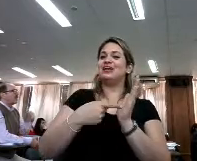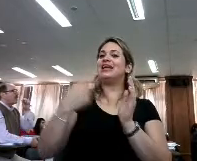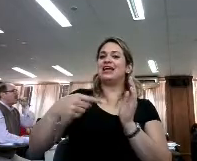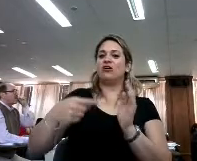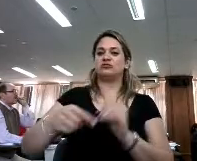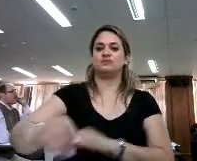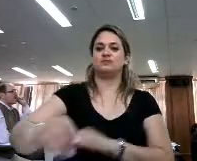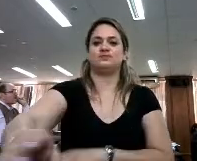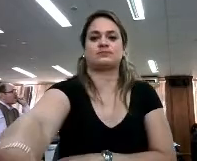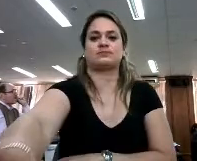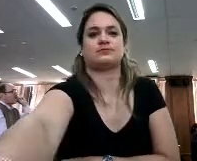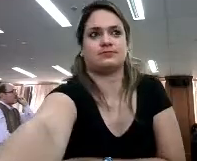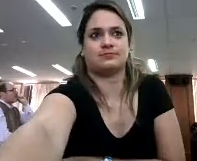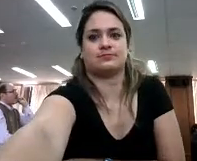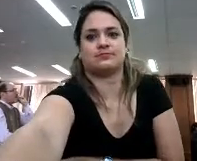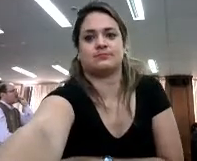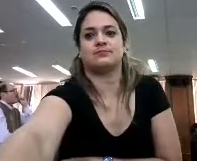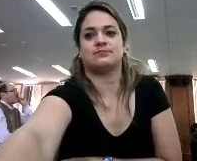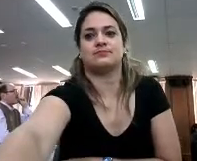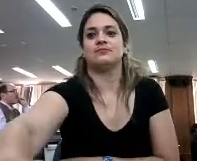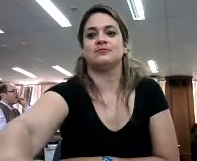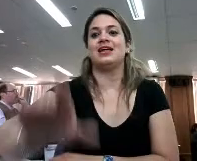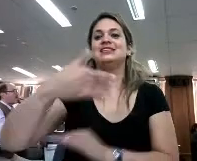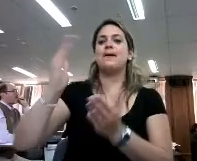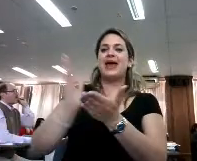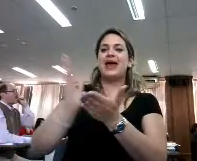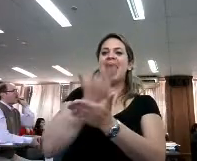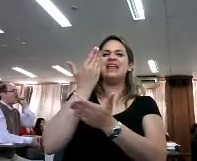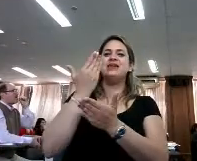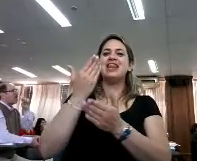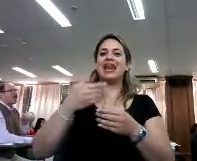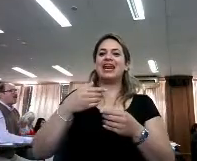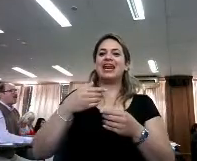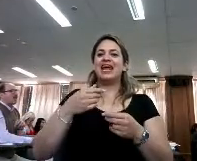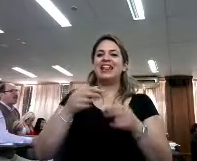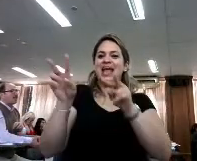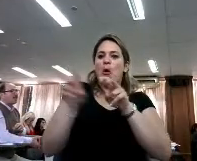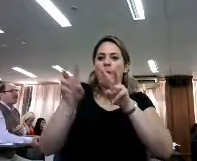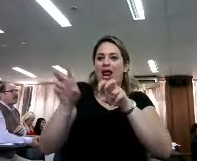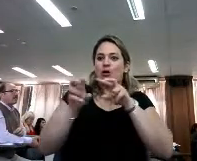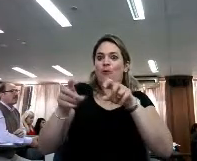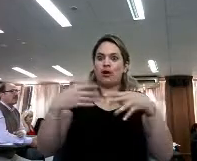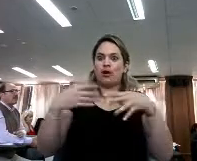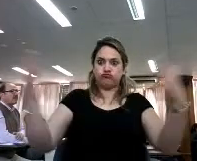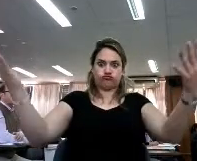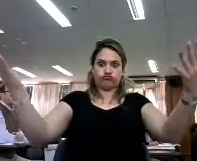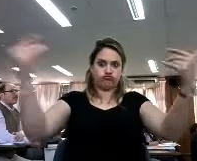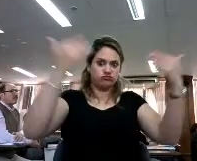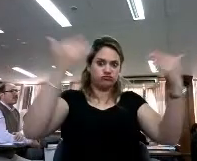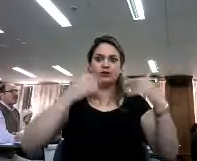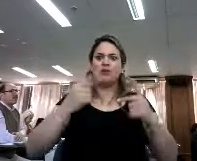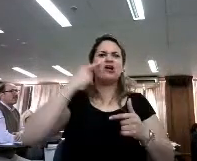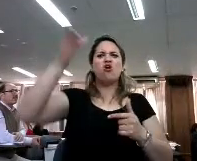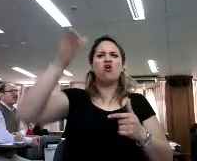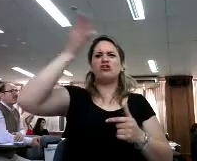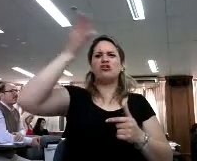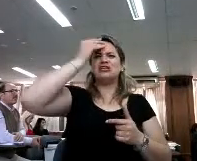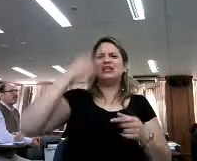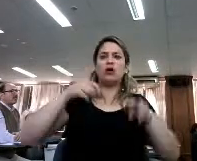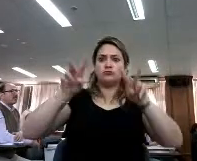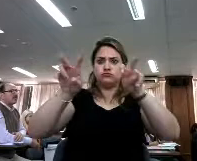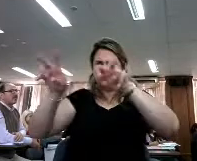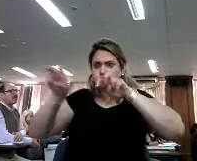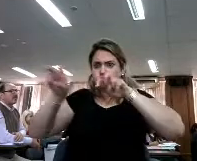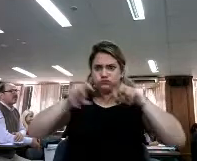el monopolio. Miren, esa es la primera palabra, es el coco del conocimiento, ¿no? Es que el conocimiento es un monopolio de las grandes editoriales,